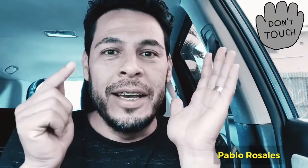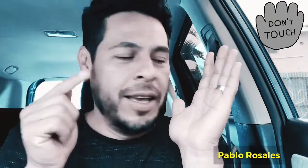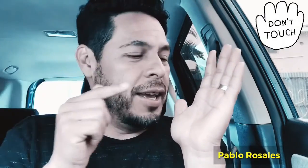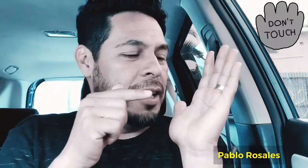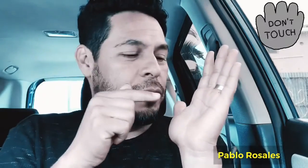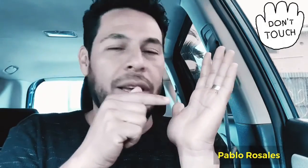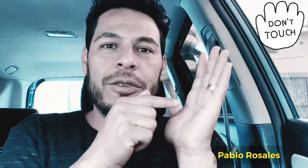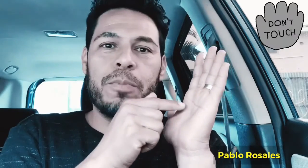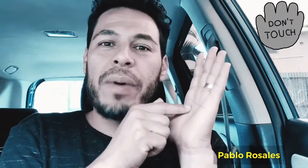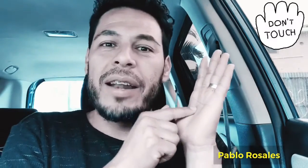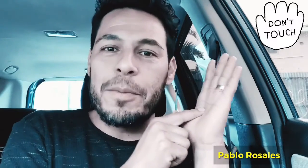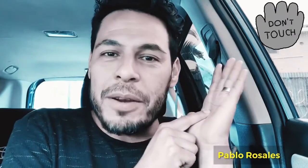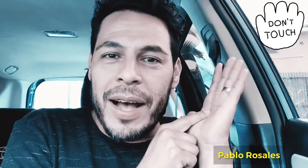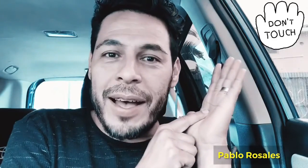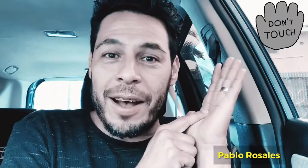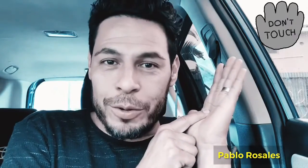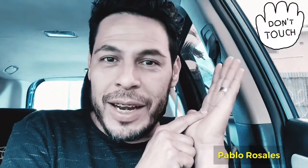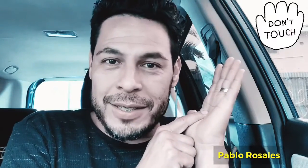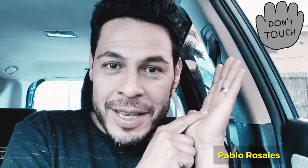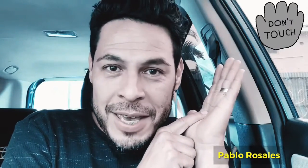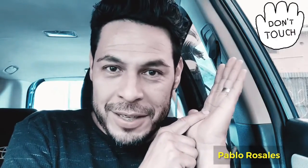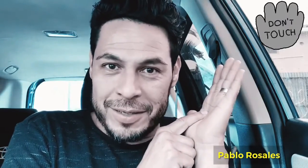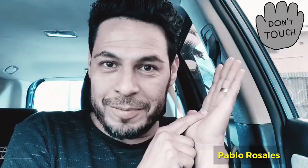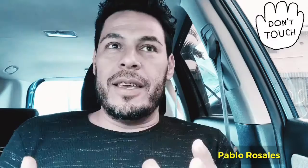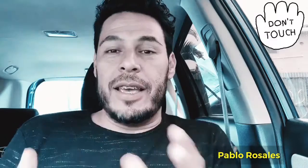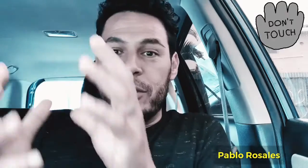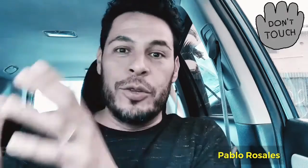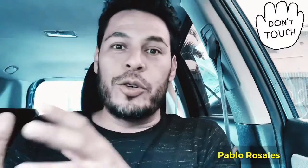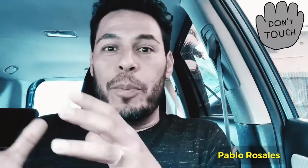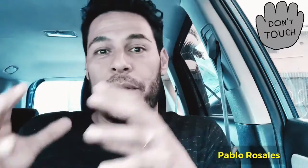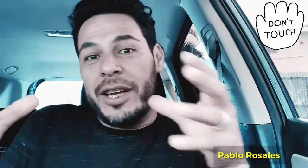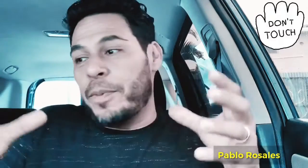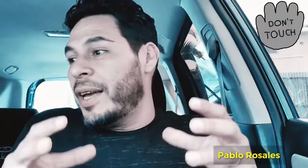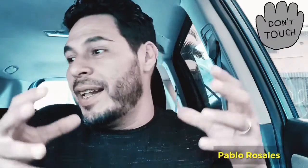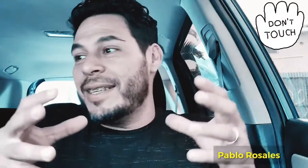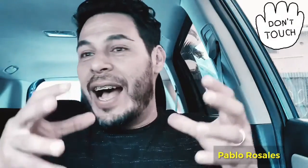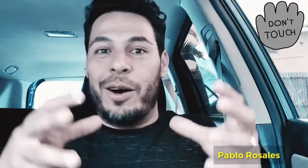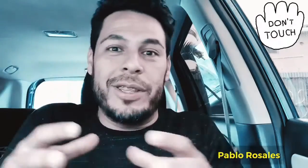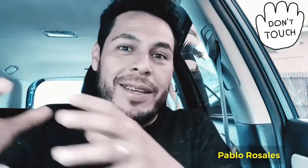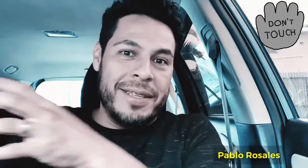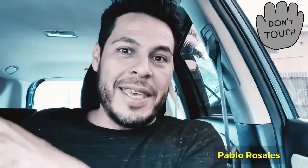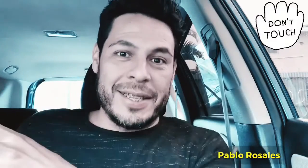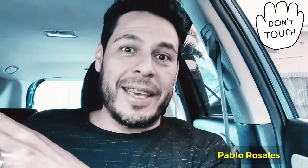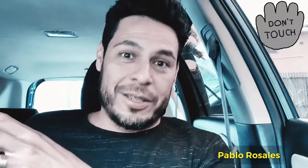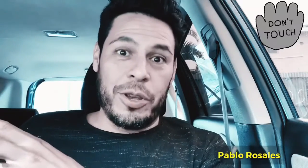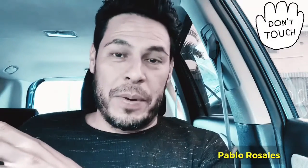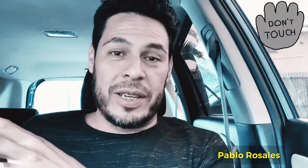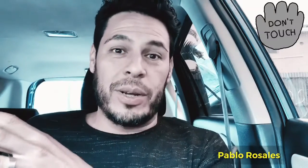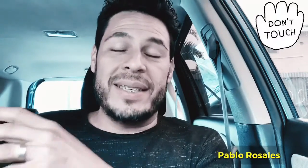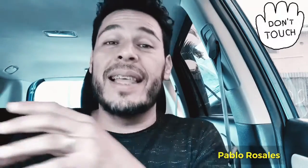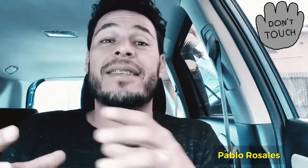niñas que le toquen su parte privada a otras niñas. Y esto no solo podría exponerles a otras niñas que ya